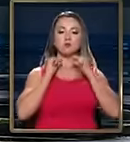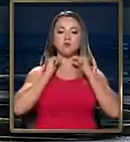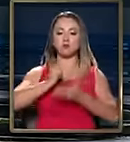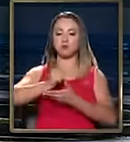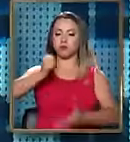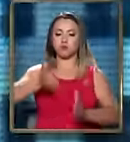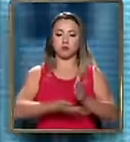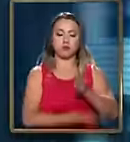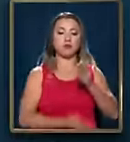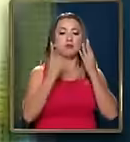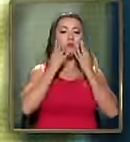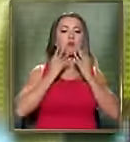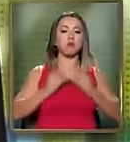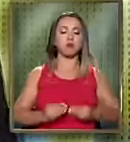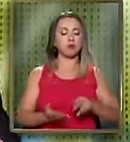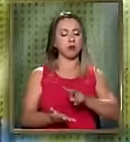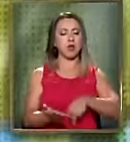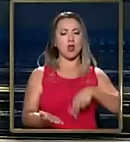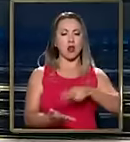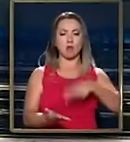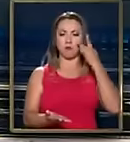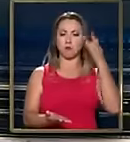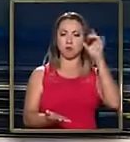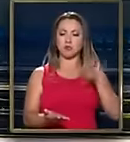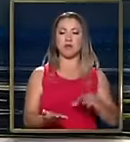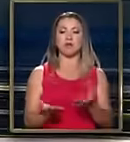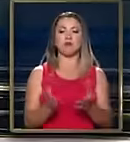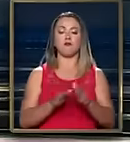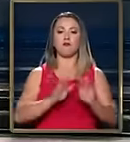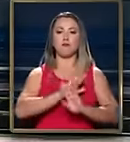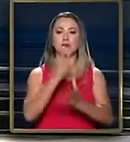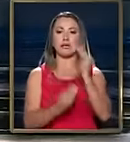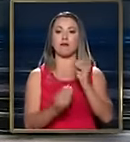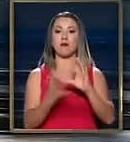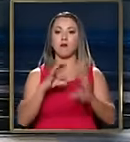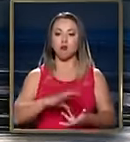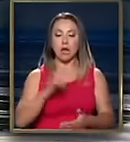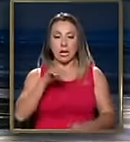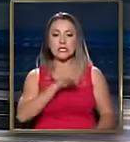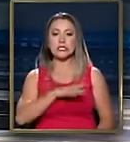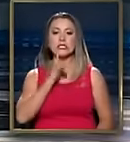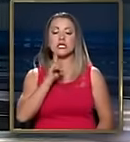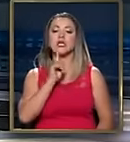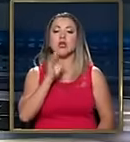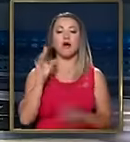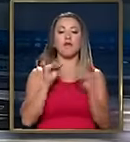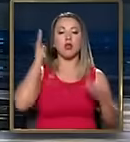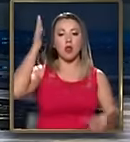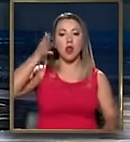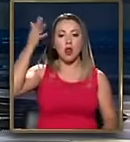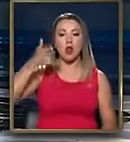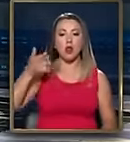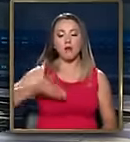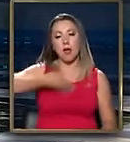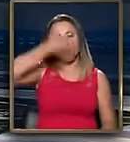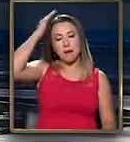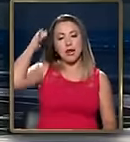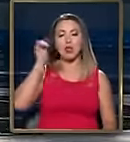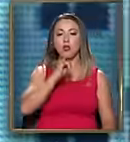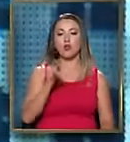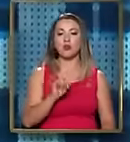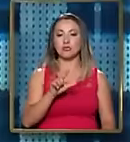barba frondosa, de mucha lectura. Ellos hablaban del fin del mundo. Aquí en Chile, ¿a quién teníamos hablando del fin del mundo? Al pelado Salfate. Mira